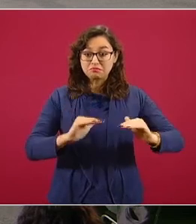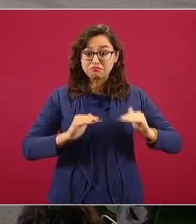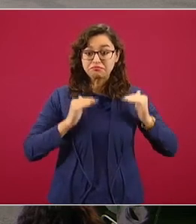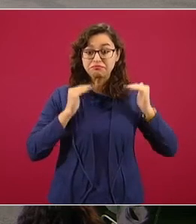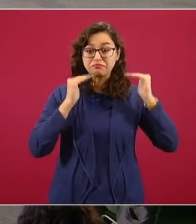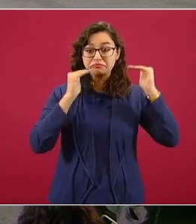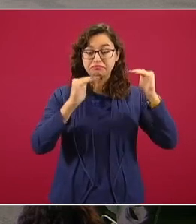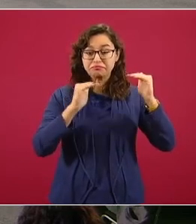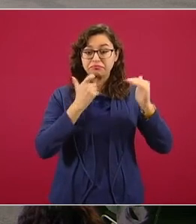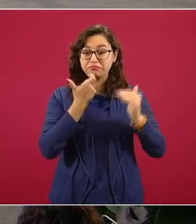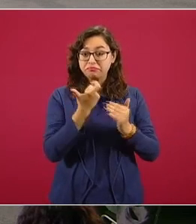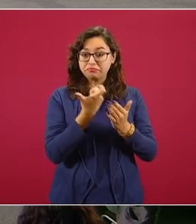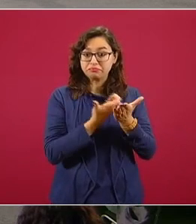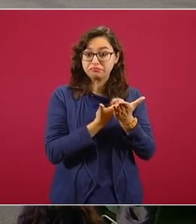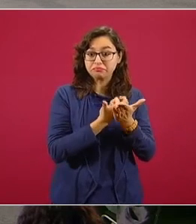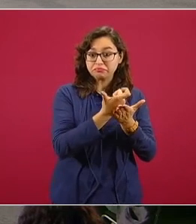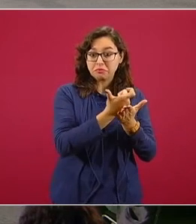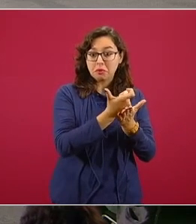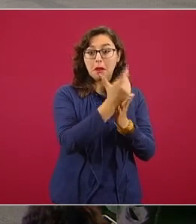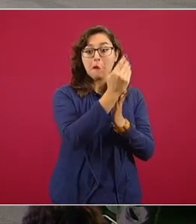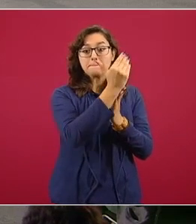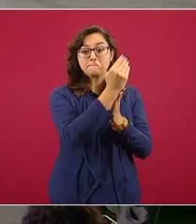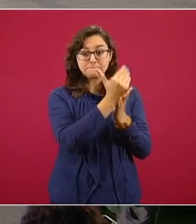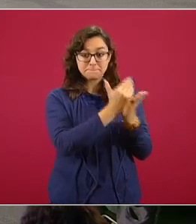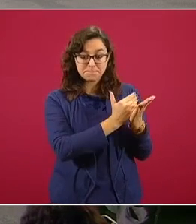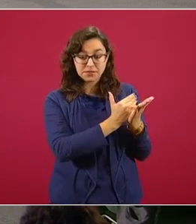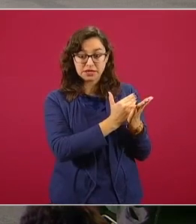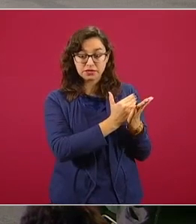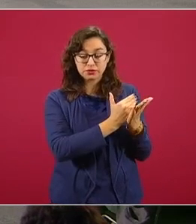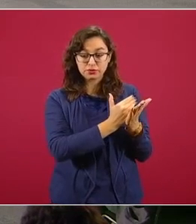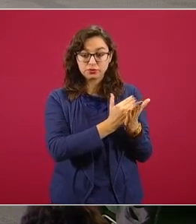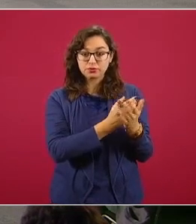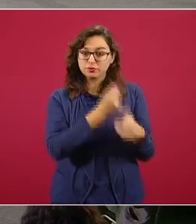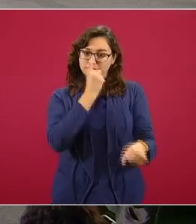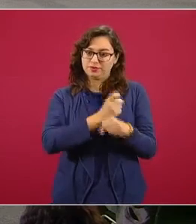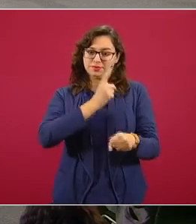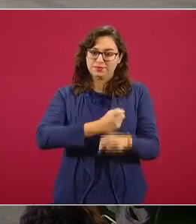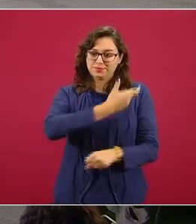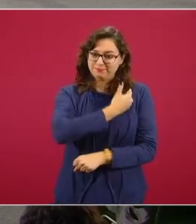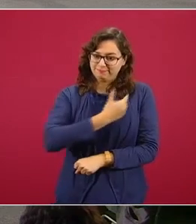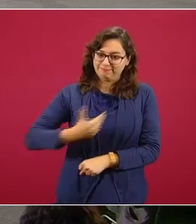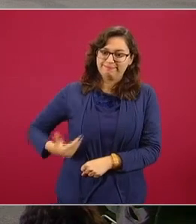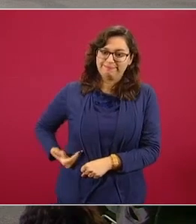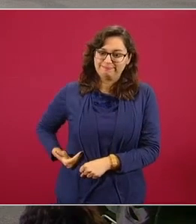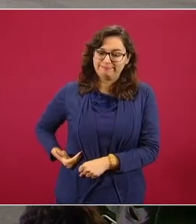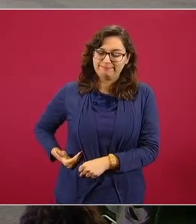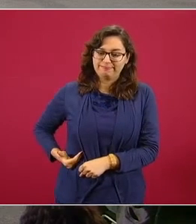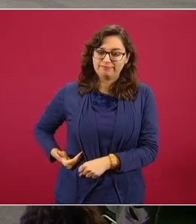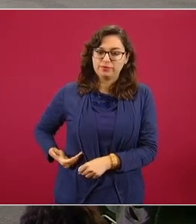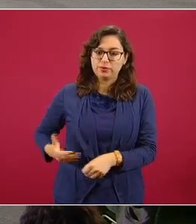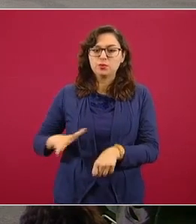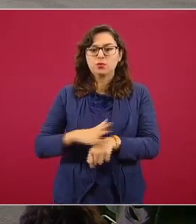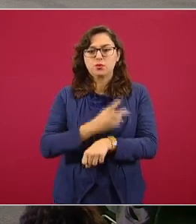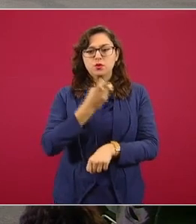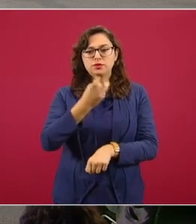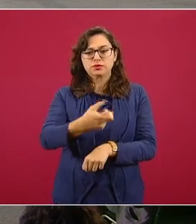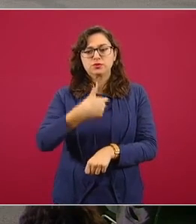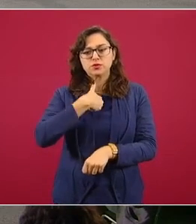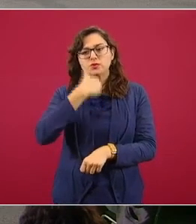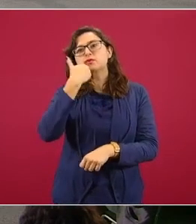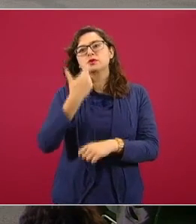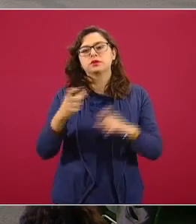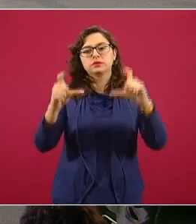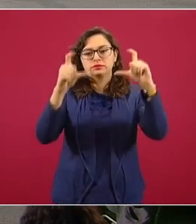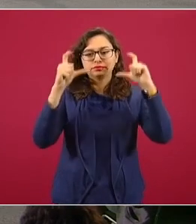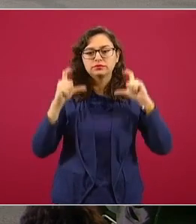le toca menos, sí. Empezando por el presidente. Por eso quería ver la fórmula,